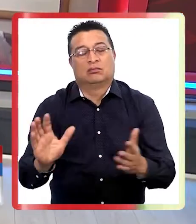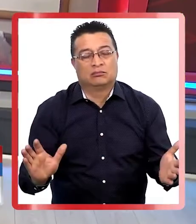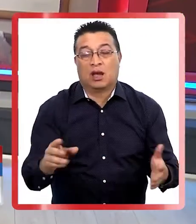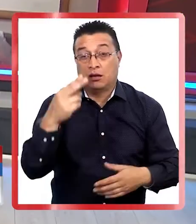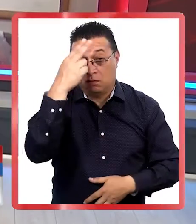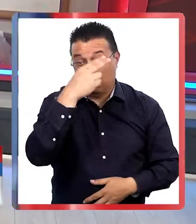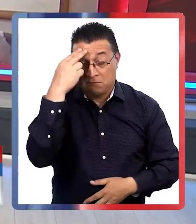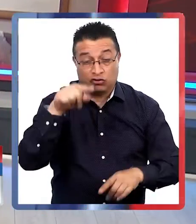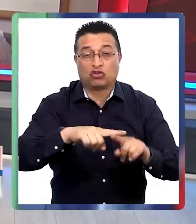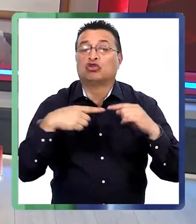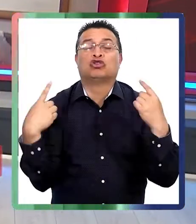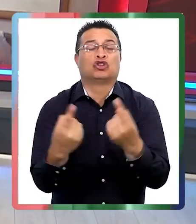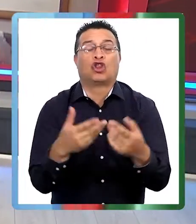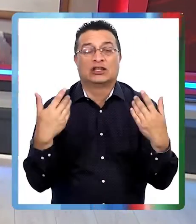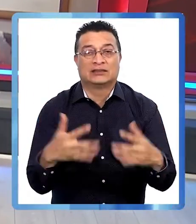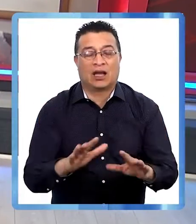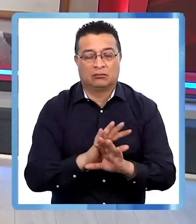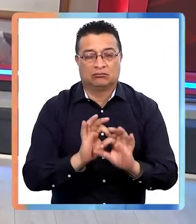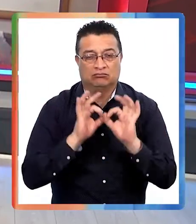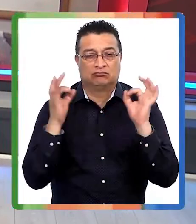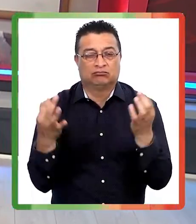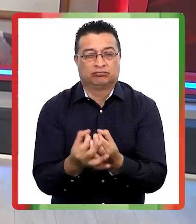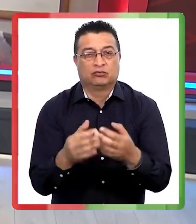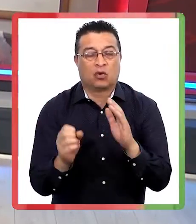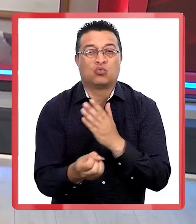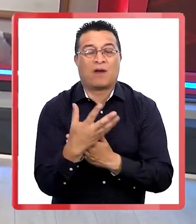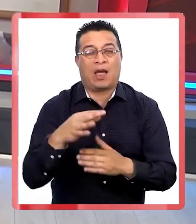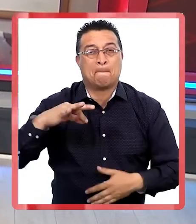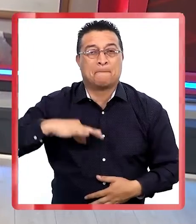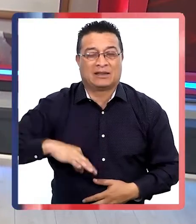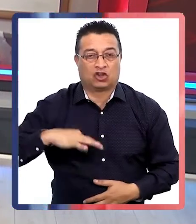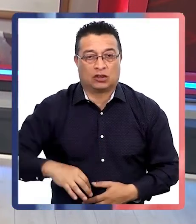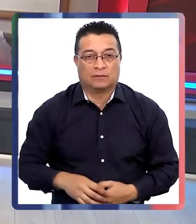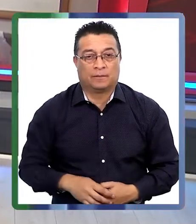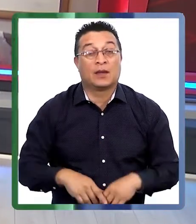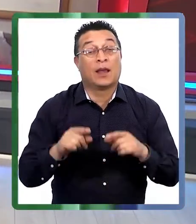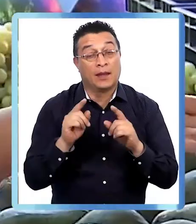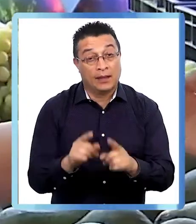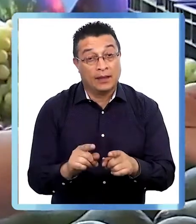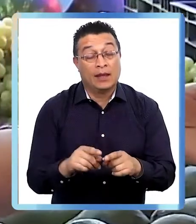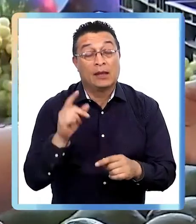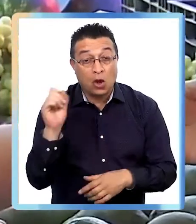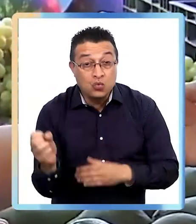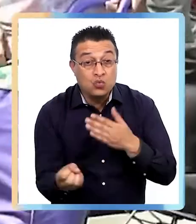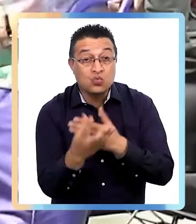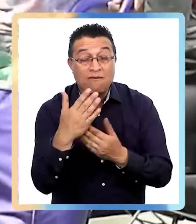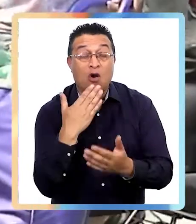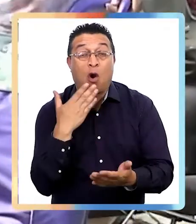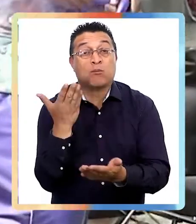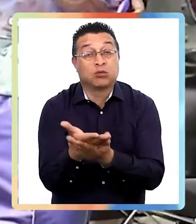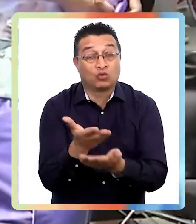que en marzo van a estar todos ya recibiendo íntegramente la nueva pensión. Pero los